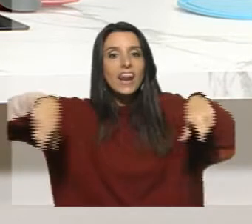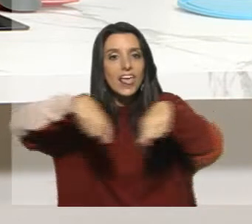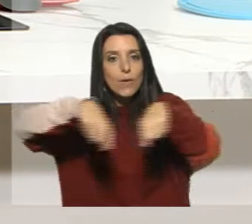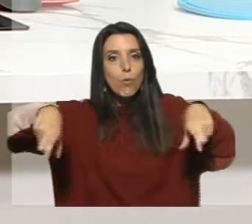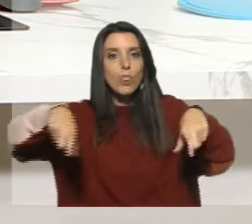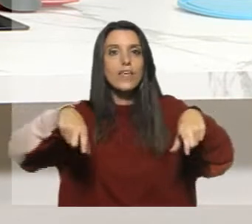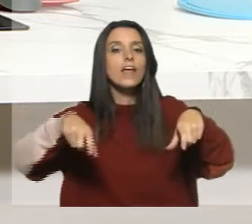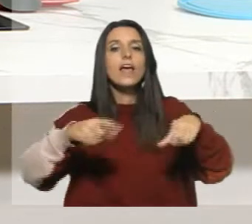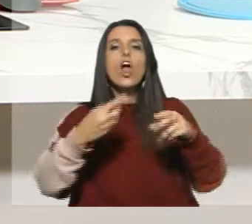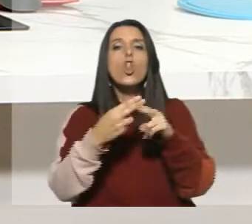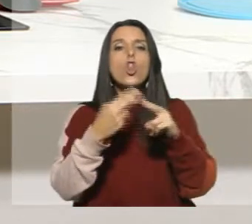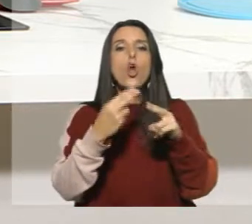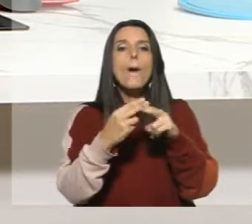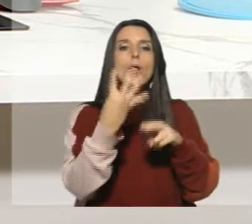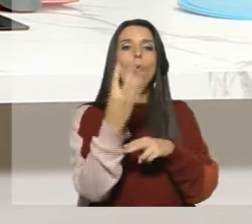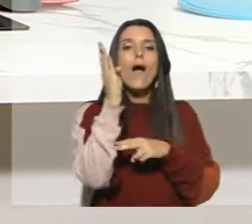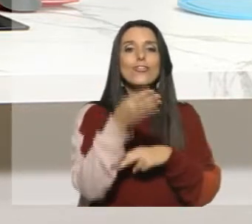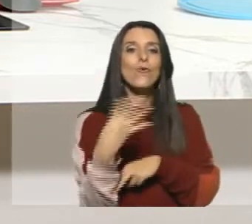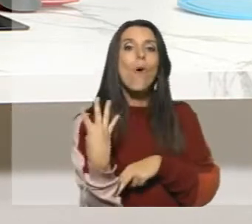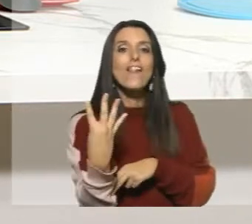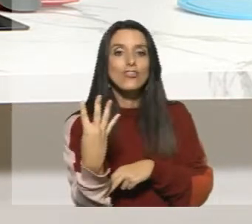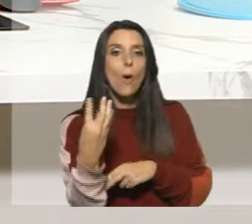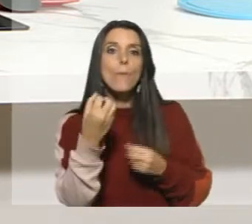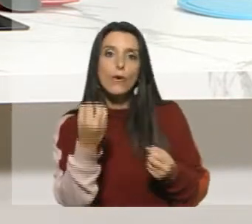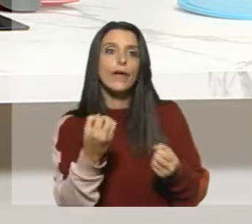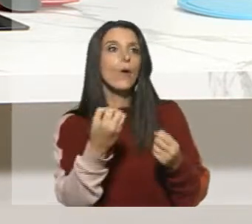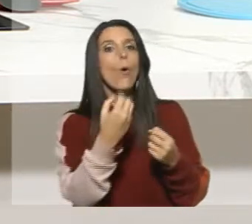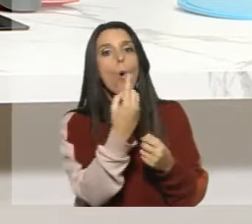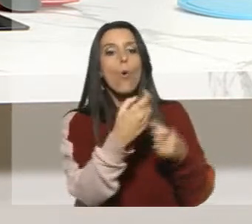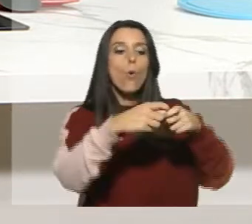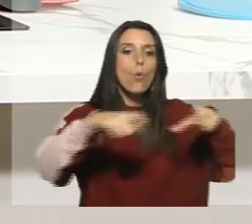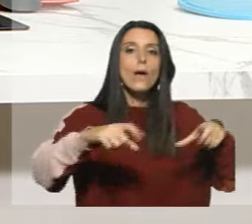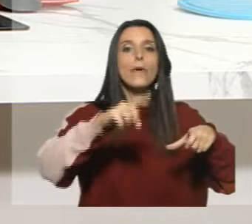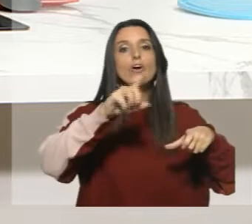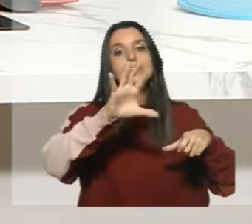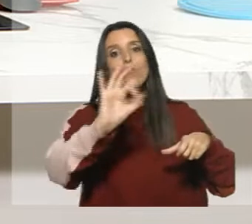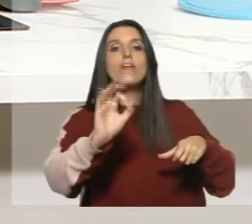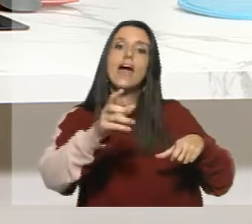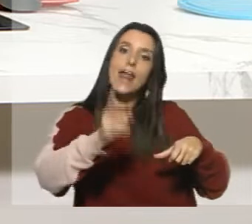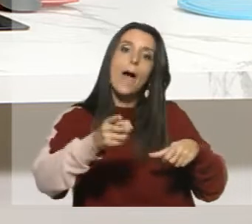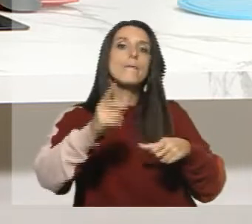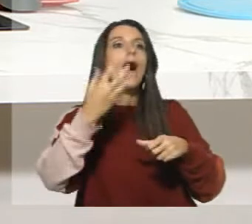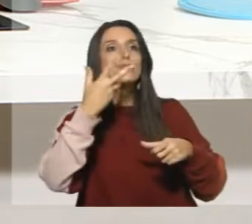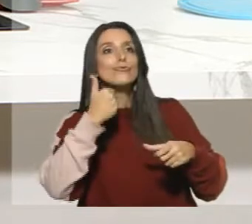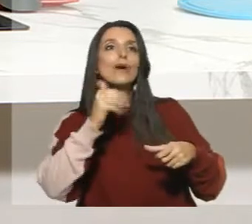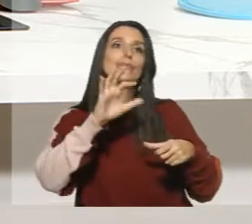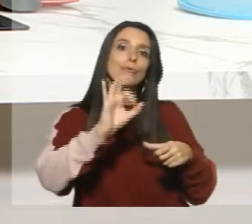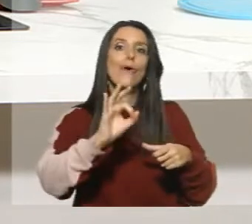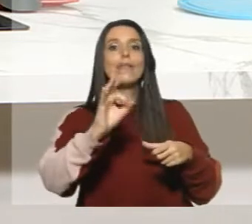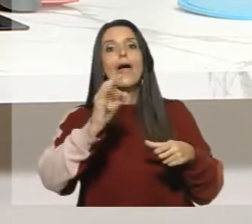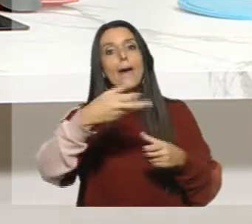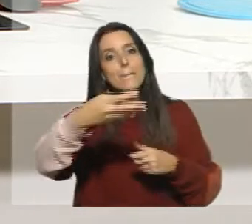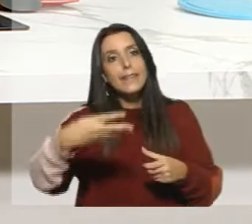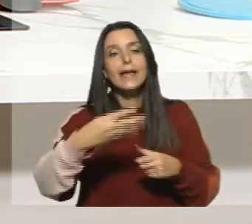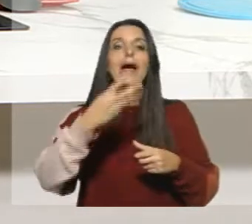de todo la misma proporción. Claro, es para cada un huevo son 50 gramos de azúcar, 50 gramos de harina, 50 gramos de manteca, y es lo